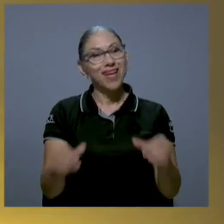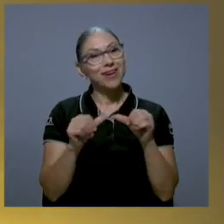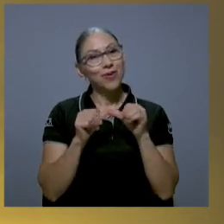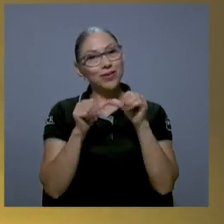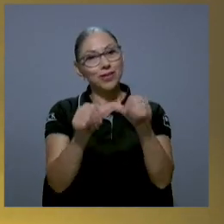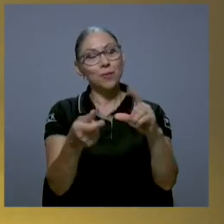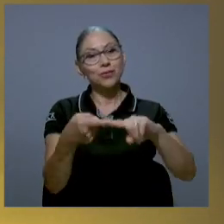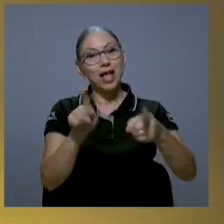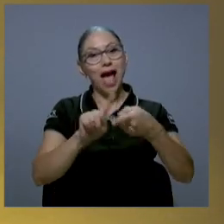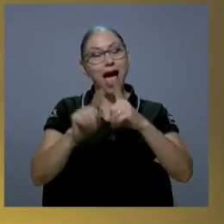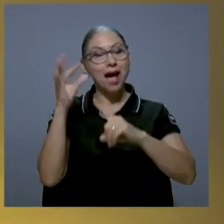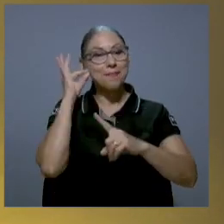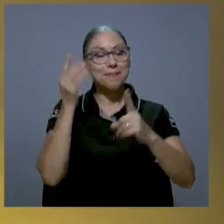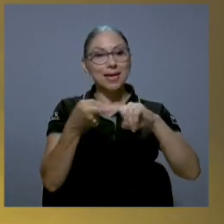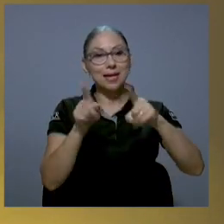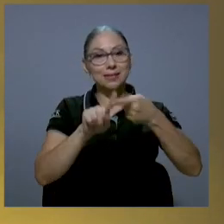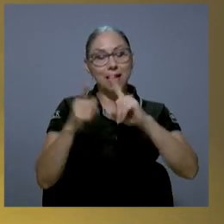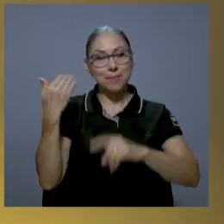Continuamos, amigas y amigos,